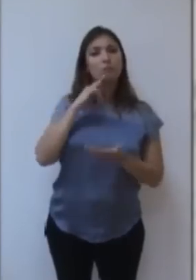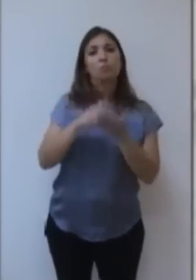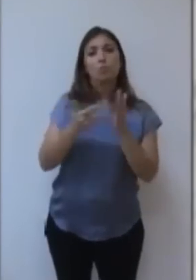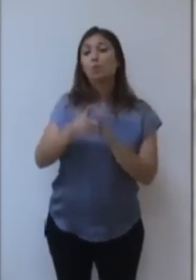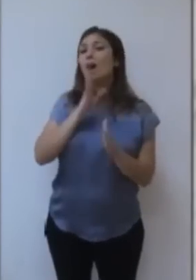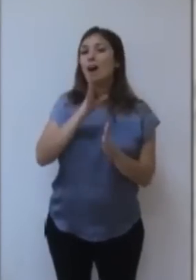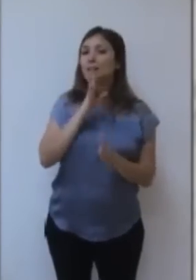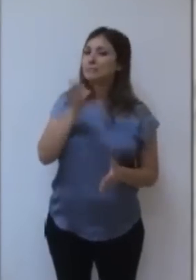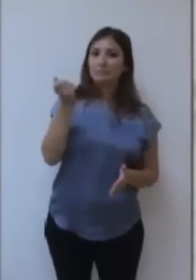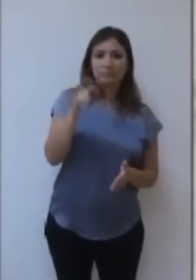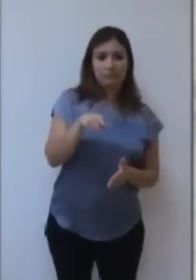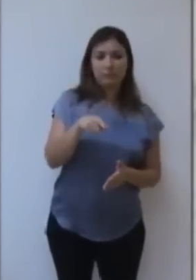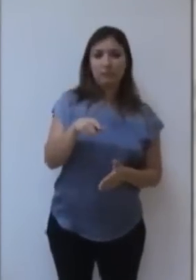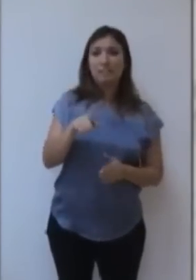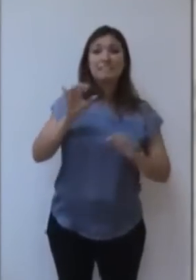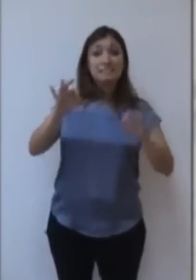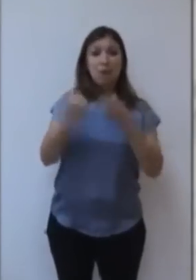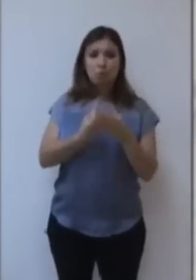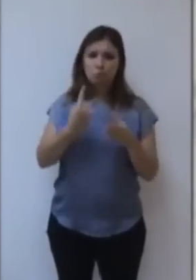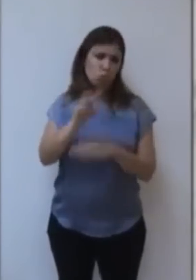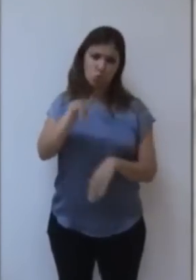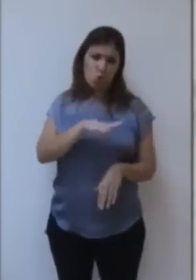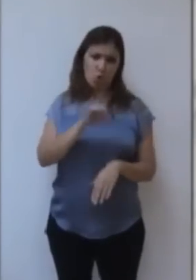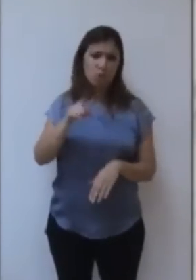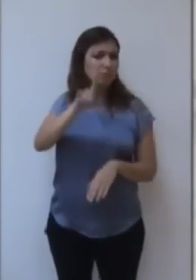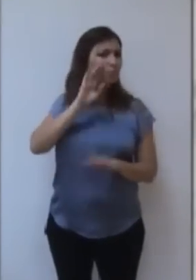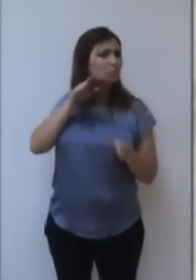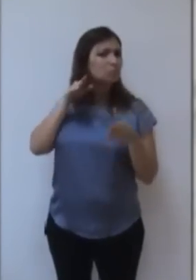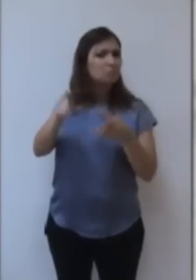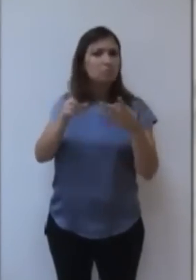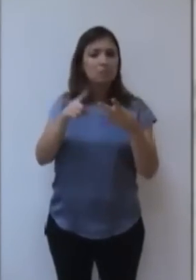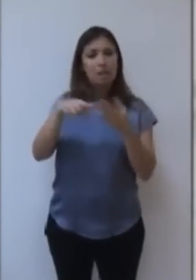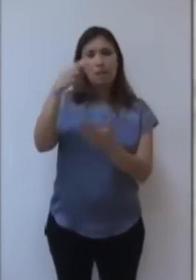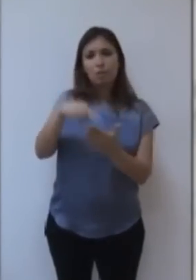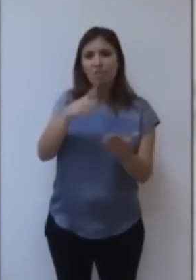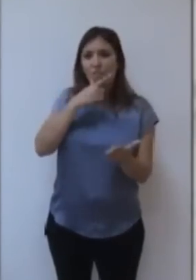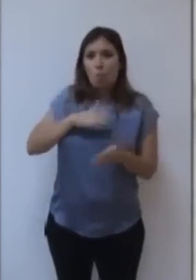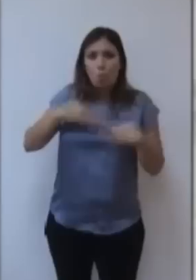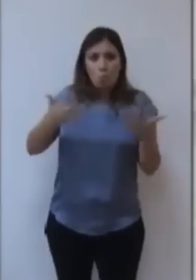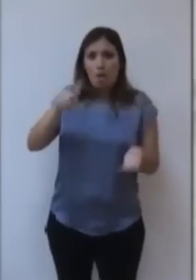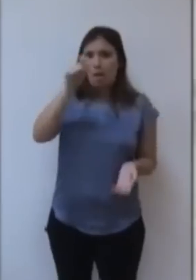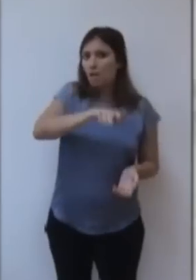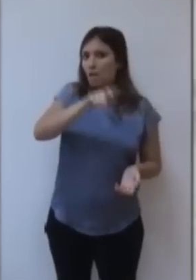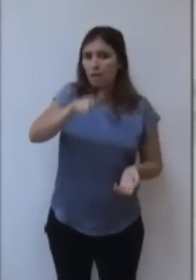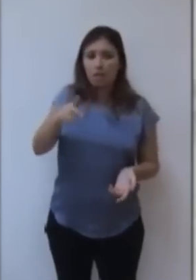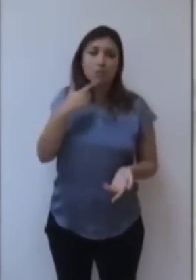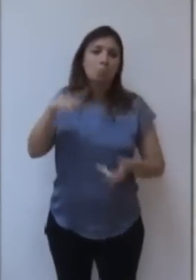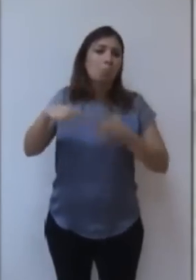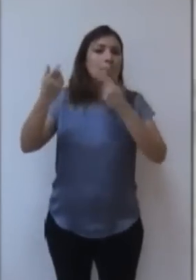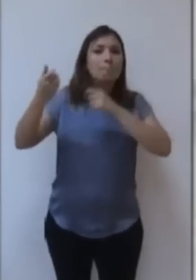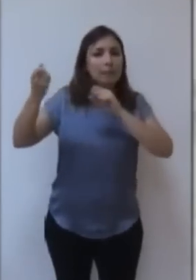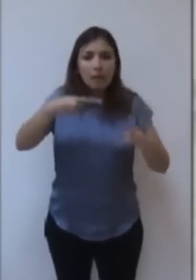esa línea, no ya específico de autismo, sino dirigido pues a la lectura fácil para cualquier ciudadano, pues